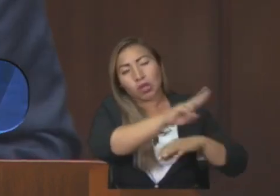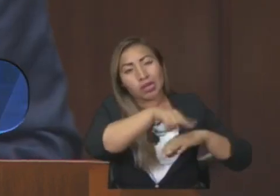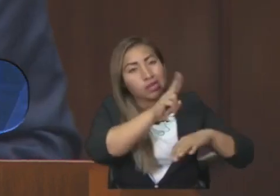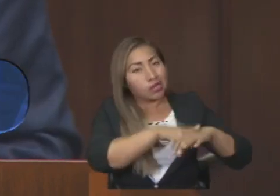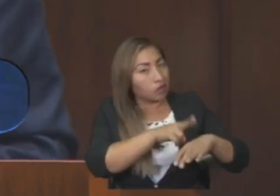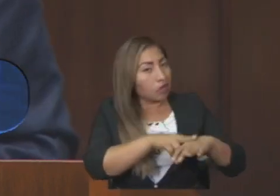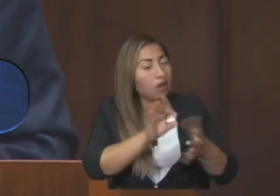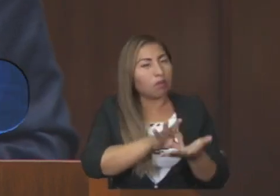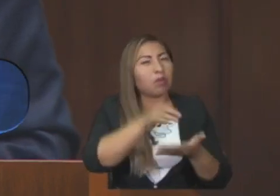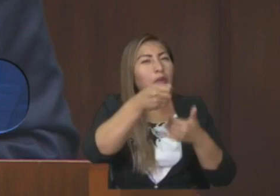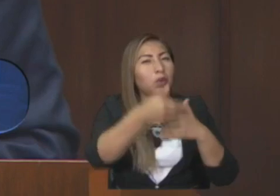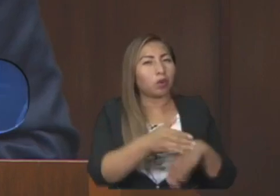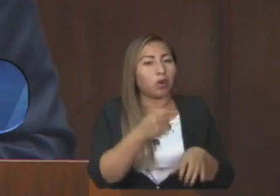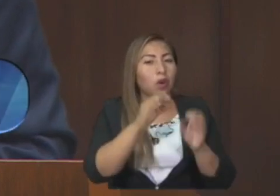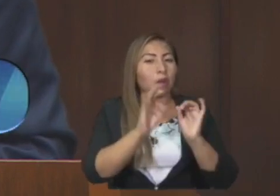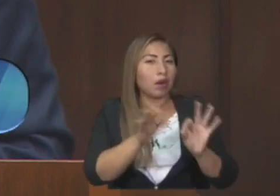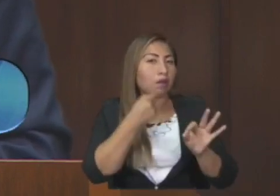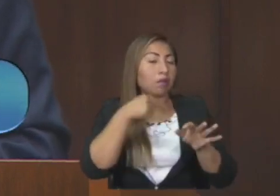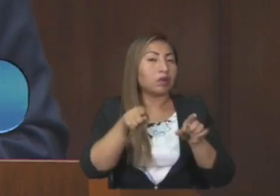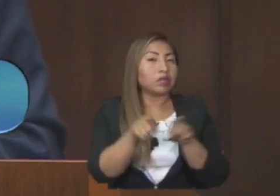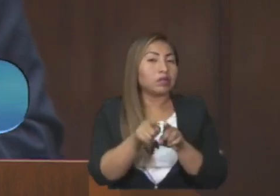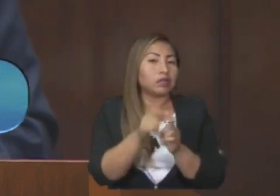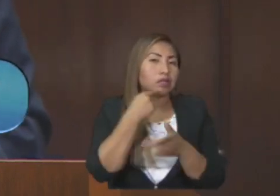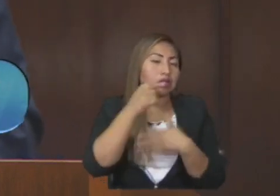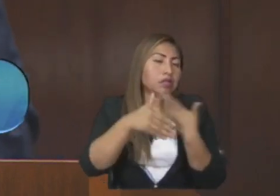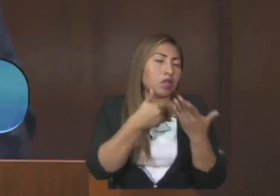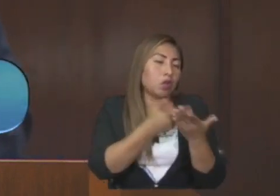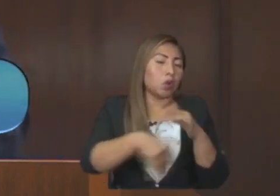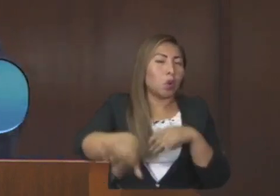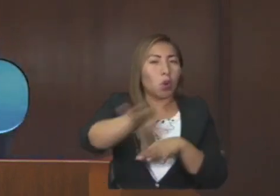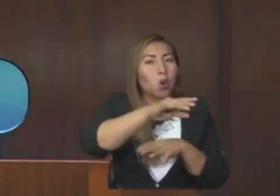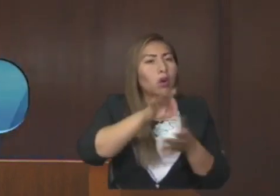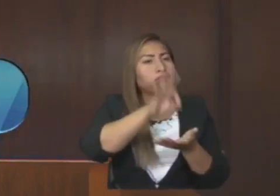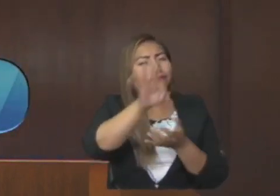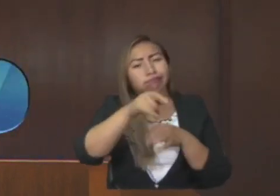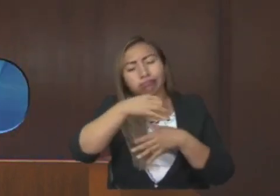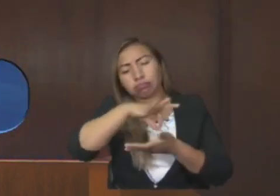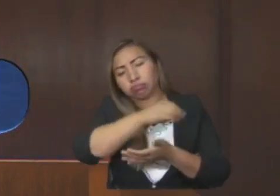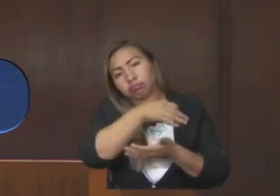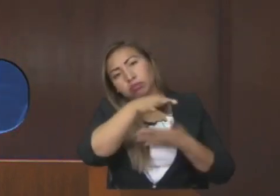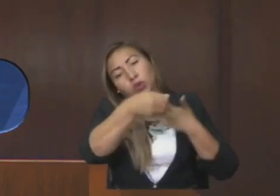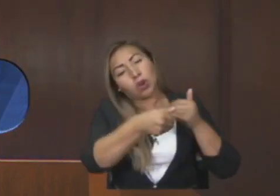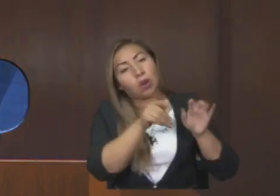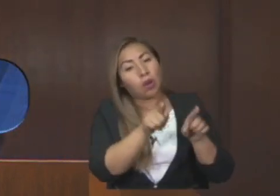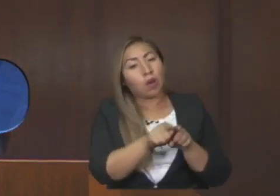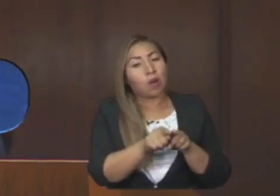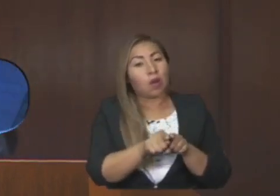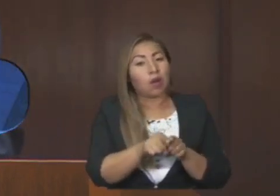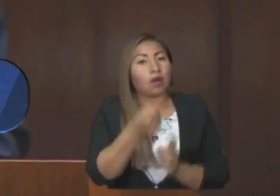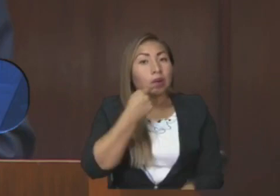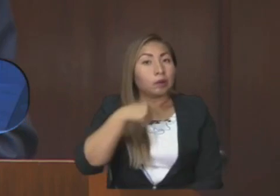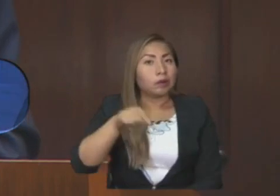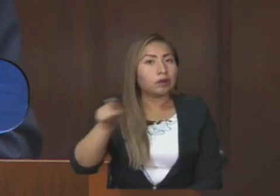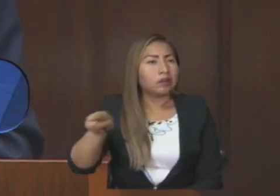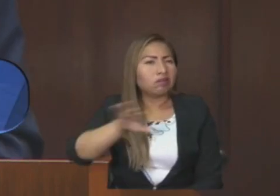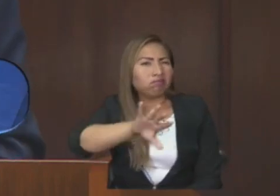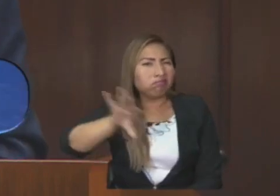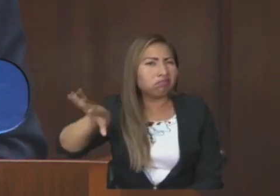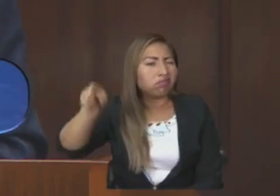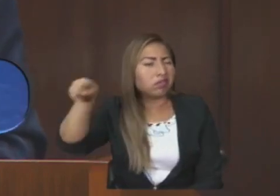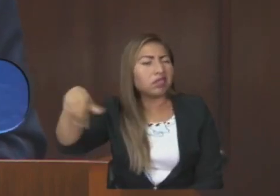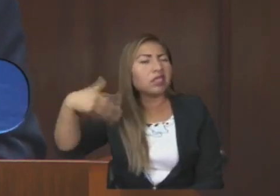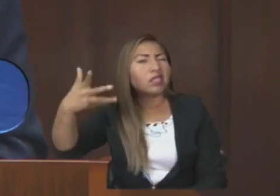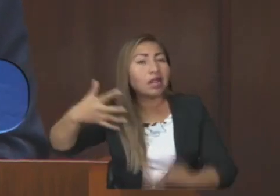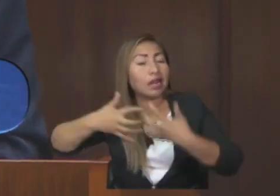panameño el que es dueño de nuestros recursos naturales. La pelota está del lado de Minera Panamá.